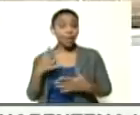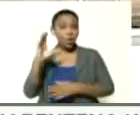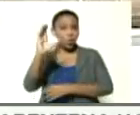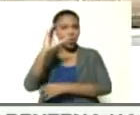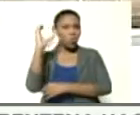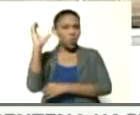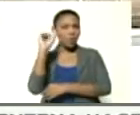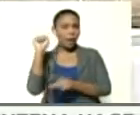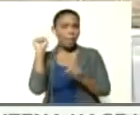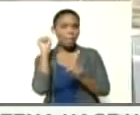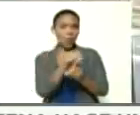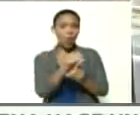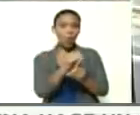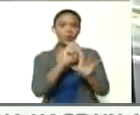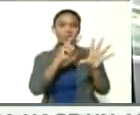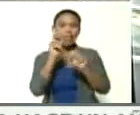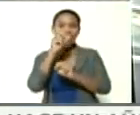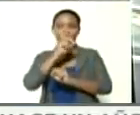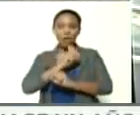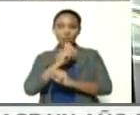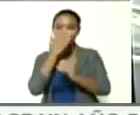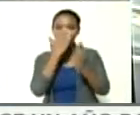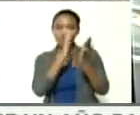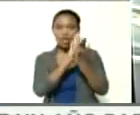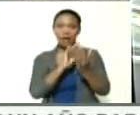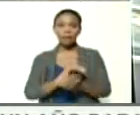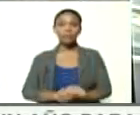Colombia abandonó hace más de 70 años su frontera.